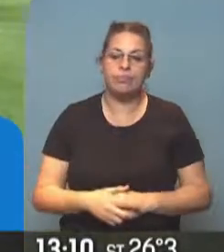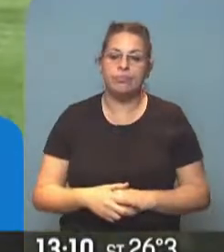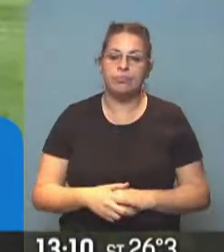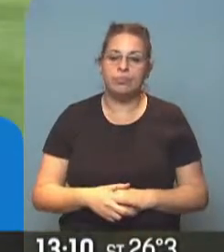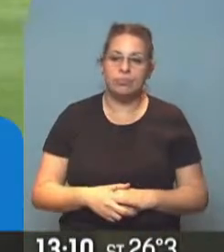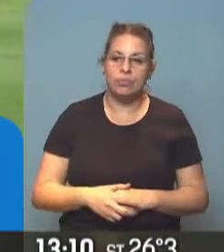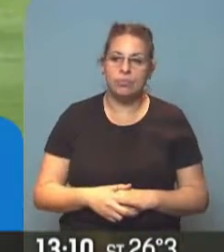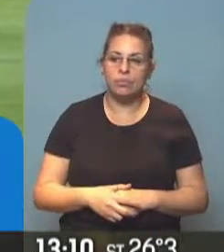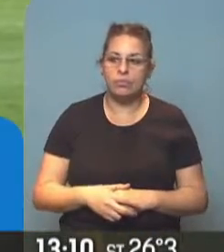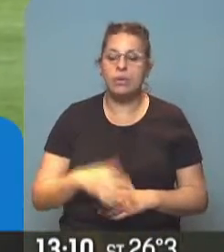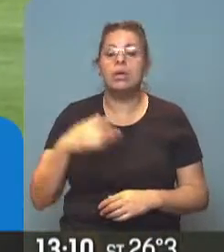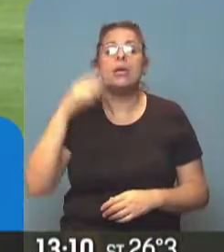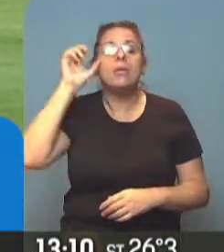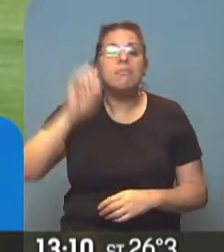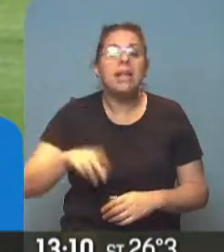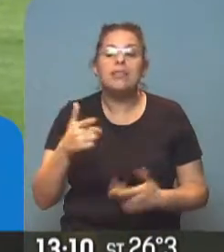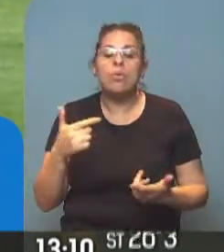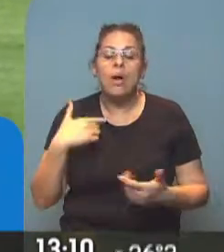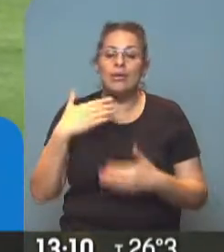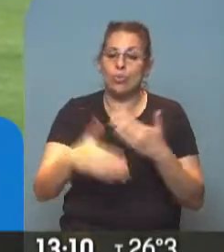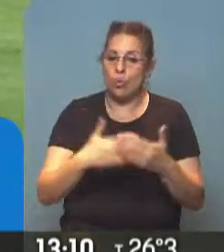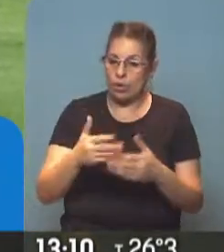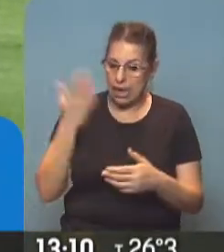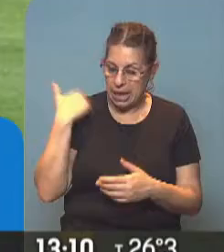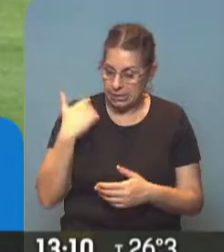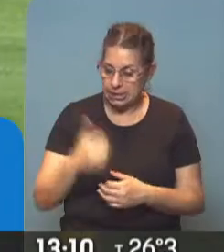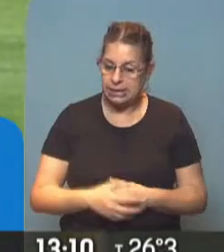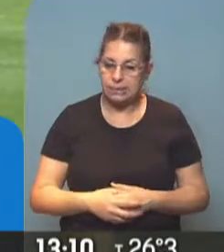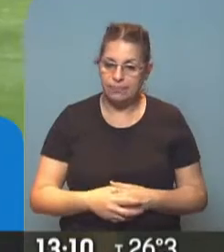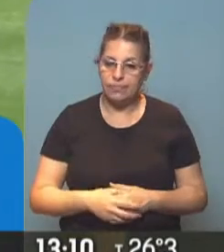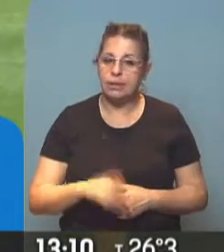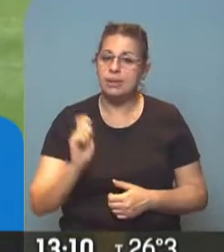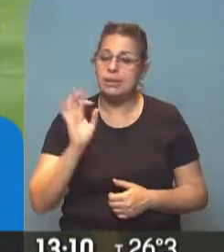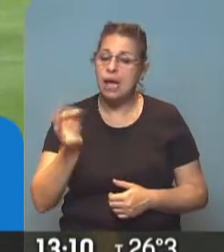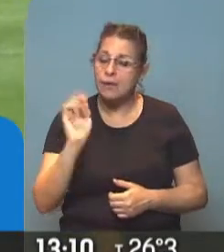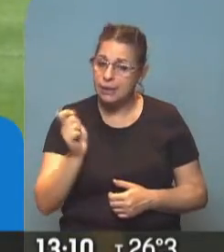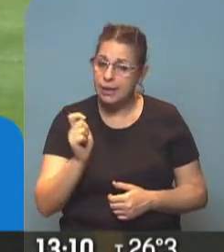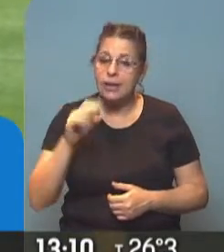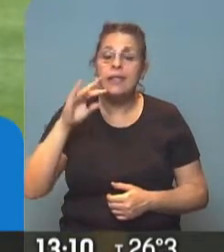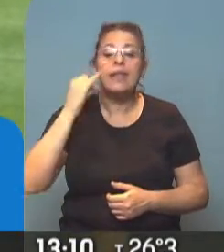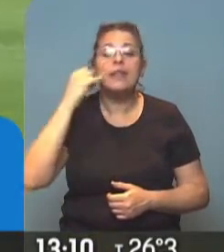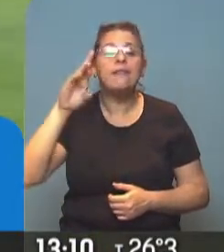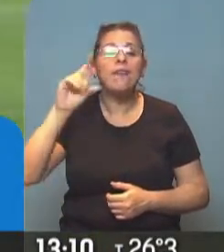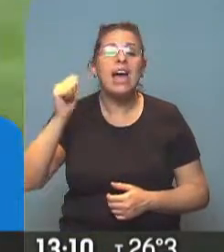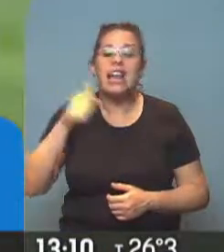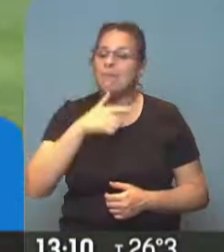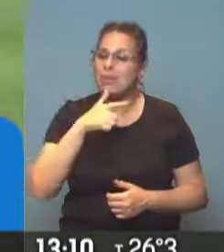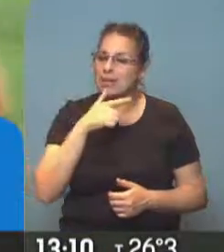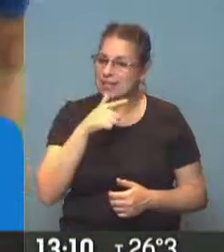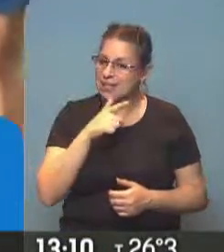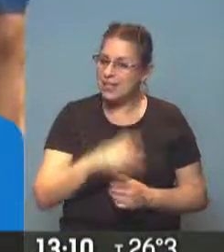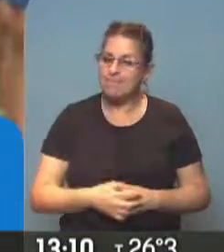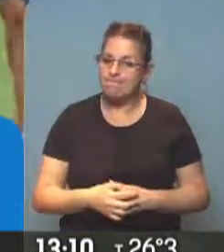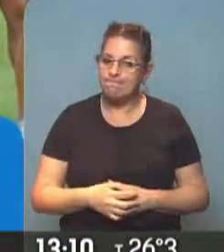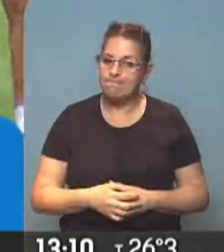no está en ninguno de los planes, fíjate que utilizó 17 de los 23, ¿saben quién es? Es Dybala, la joya. Parece que lo que